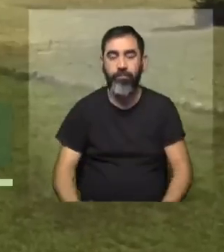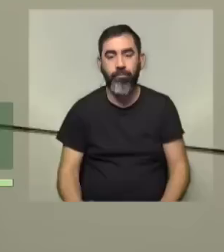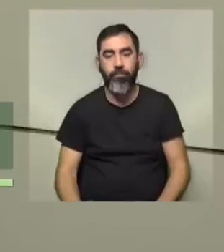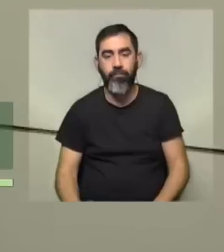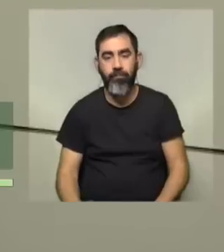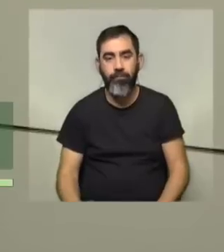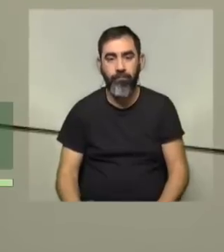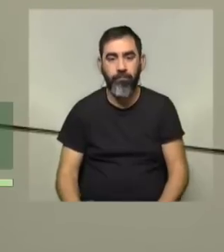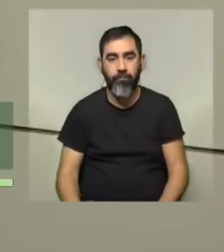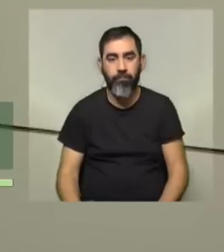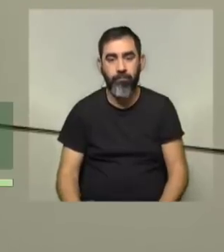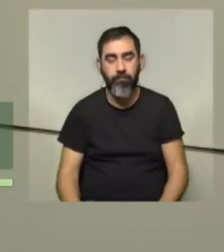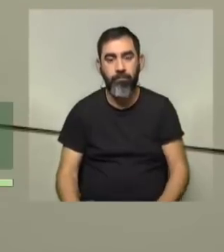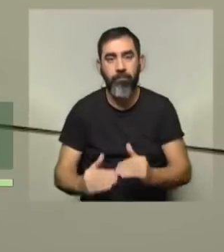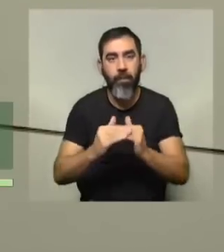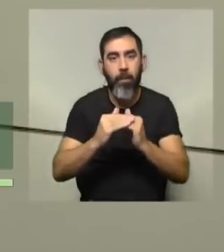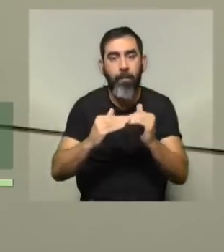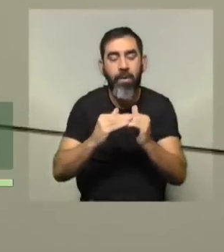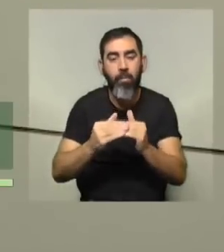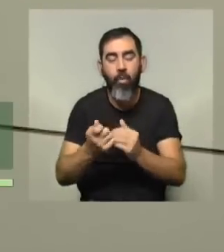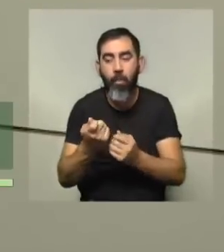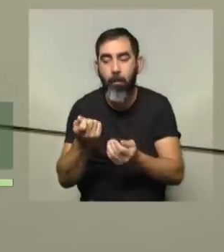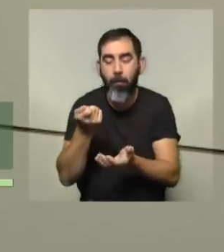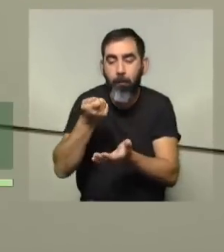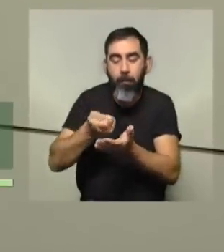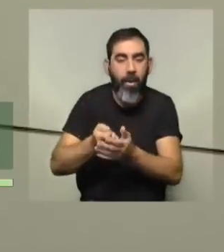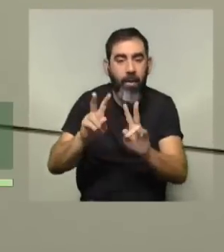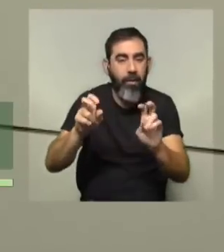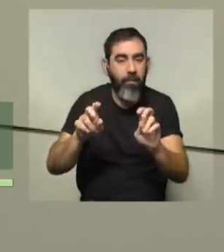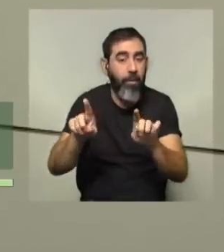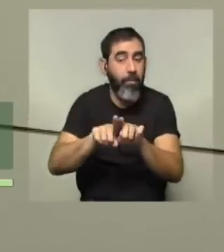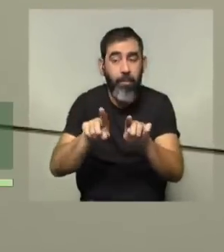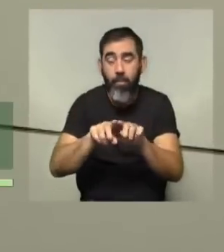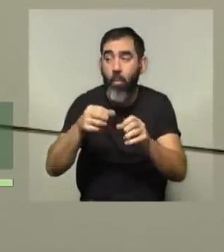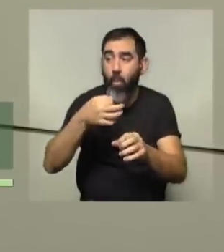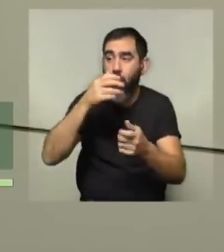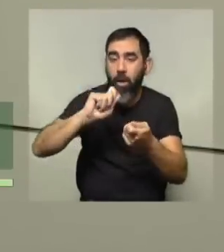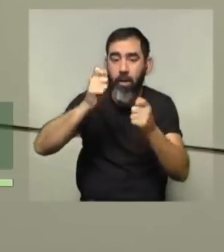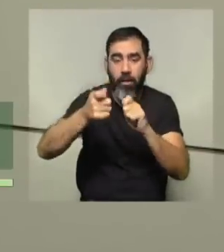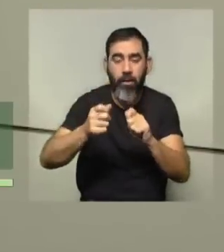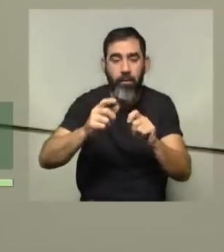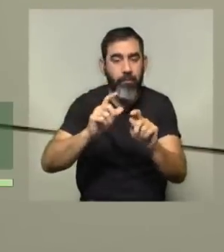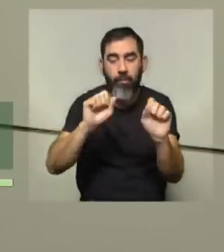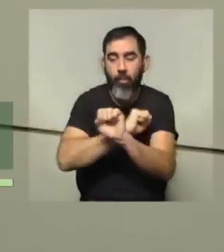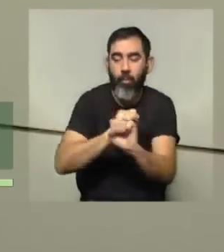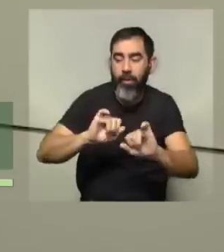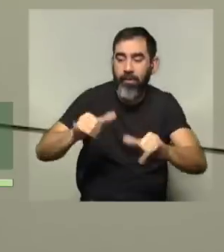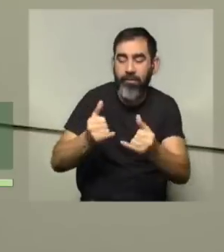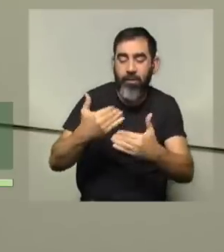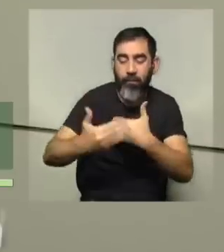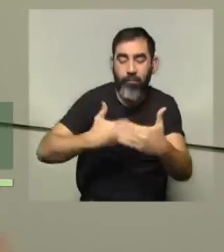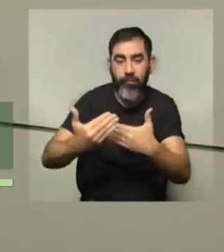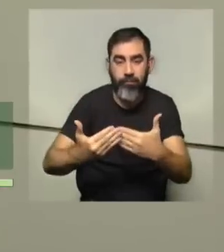por lo menos pongan un costo de transición como en cualquier regla de juego que se cambia no me la podés aplicar ya